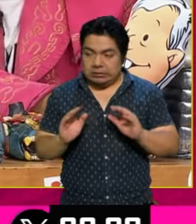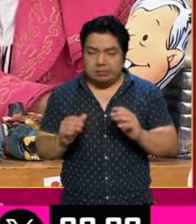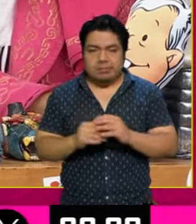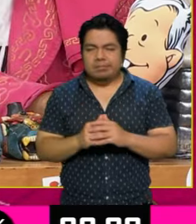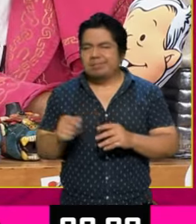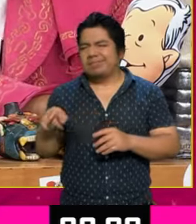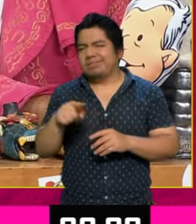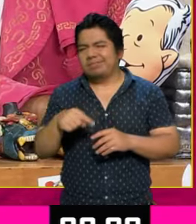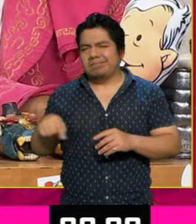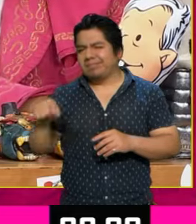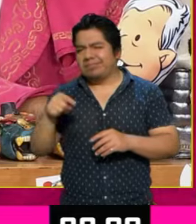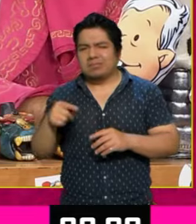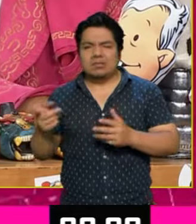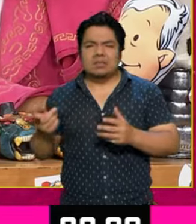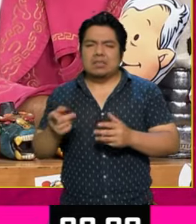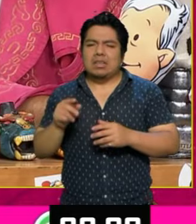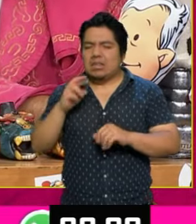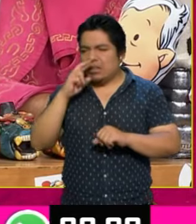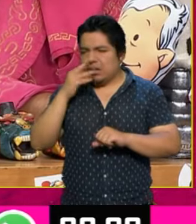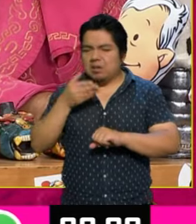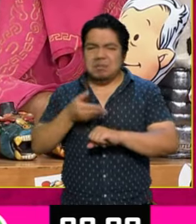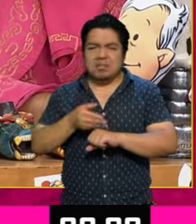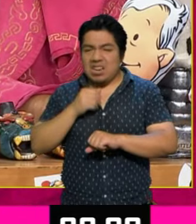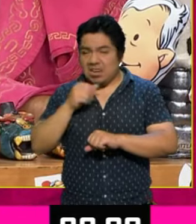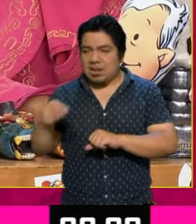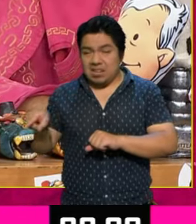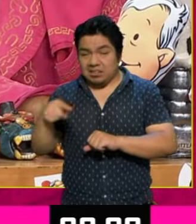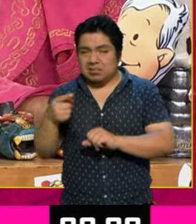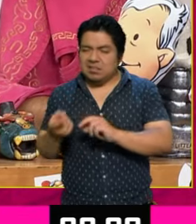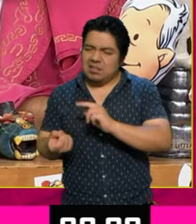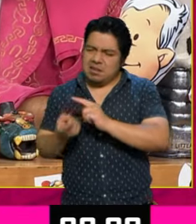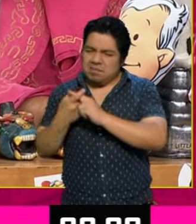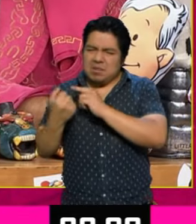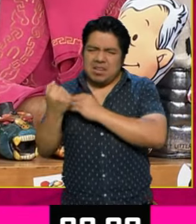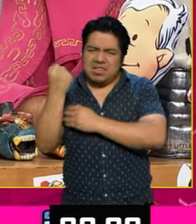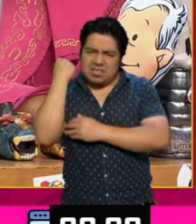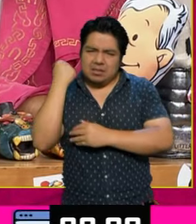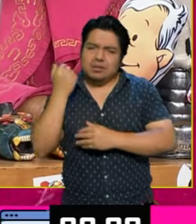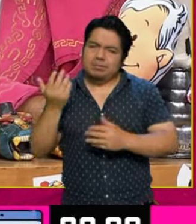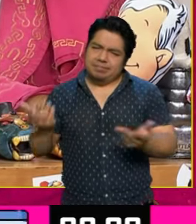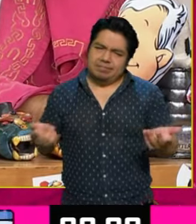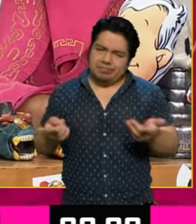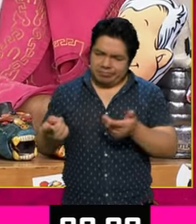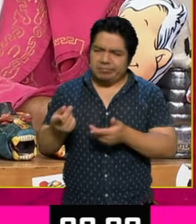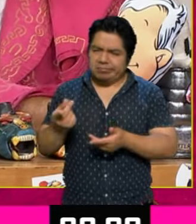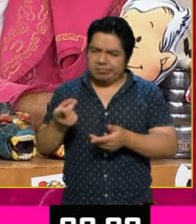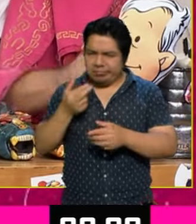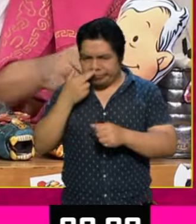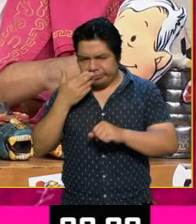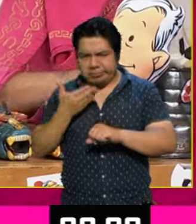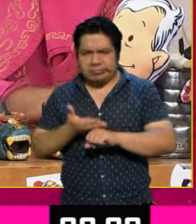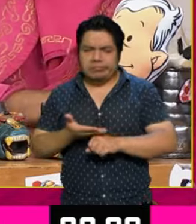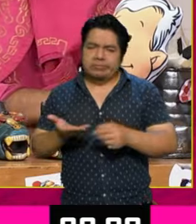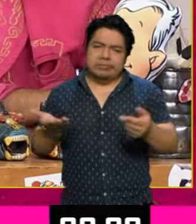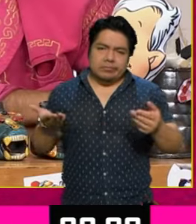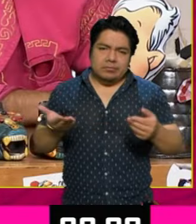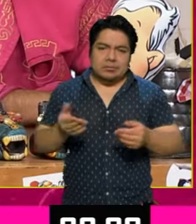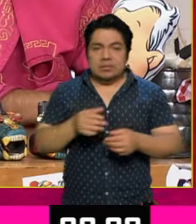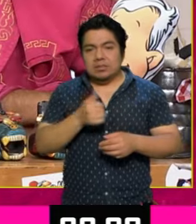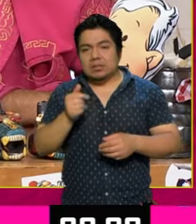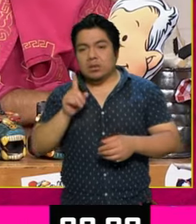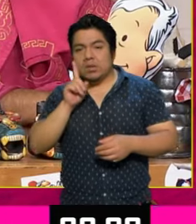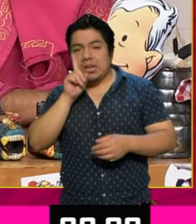un saludo de la banda a los que no se hacen cargo de los perritos. Sí, si tienes... Ah, sí, hay que hacerse responsable, señora. Y luego cayó una morra y se